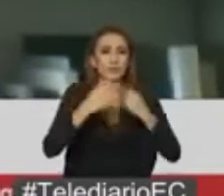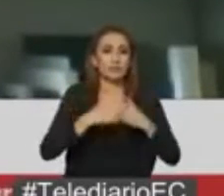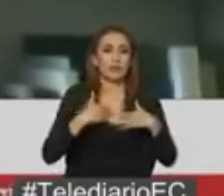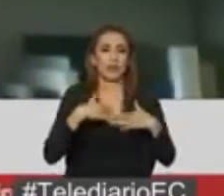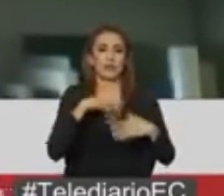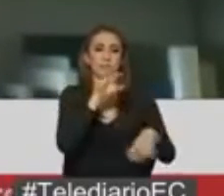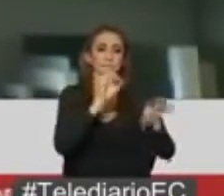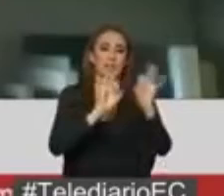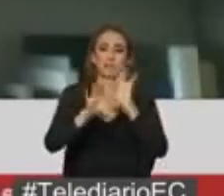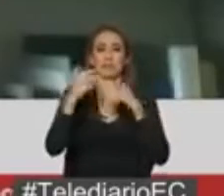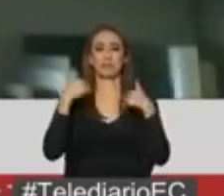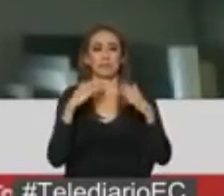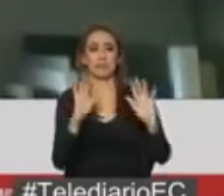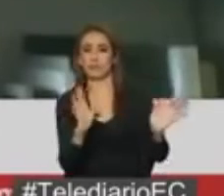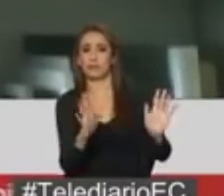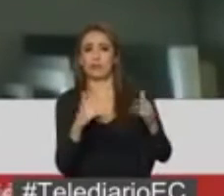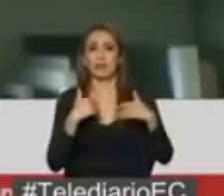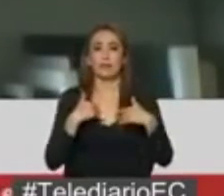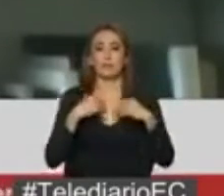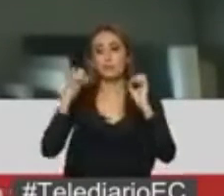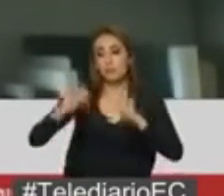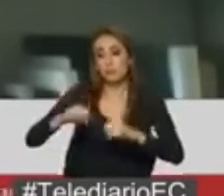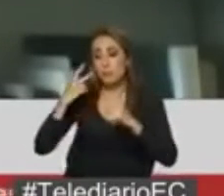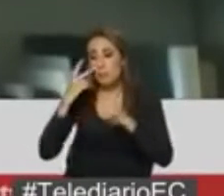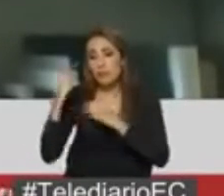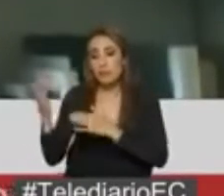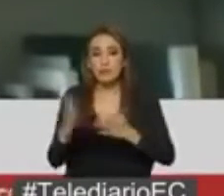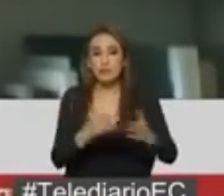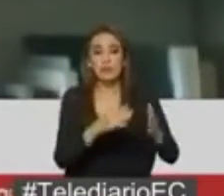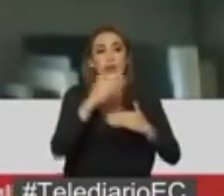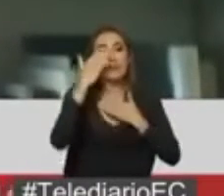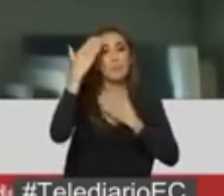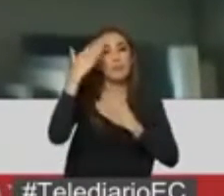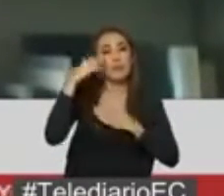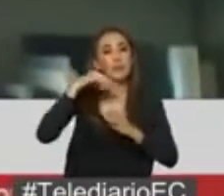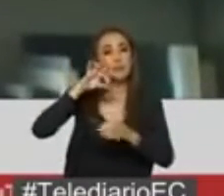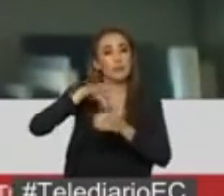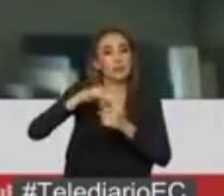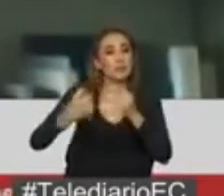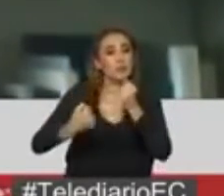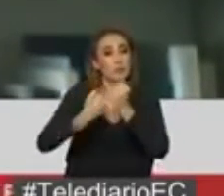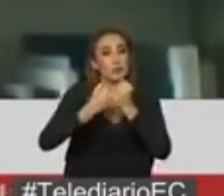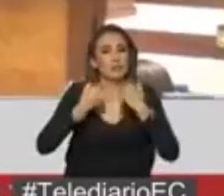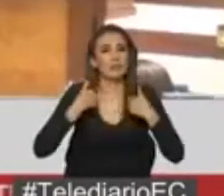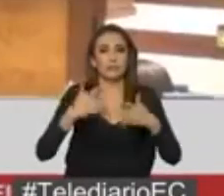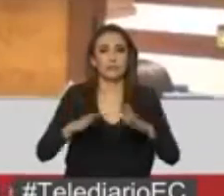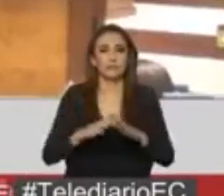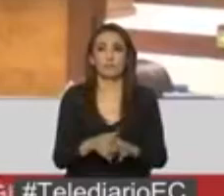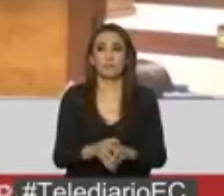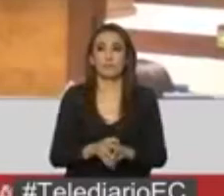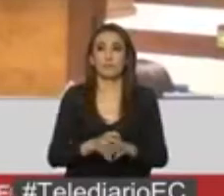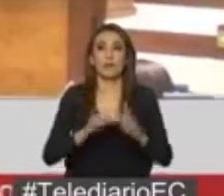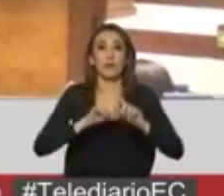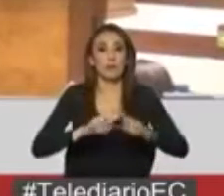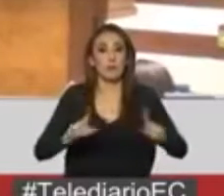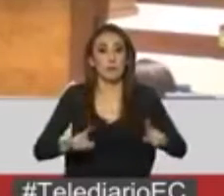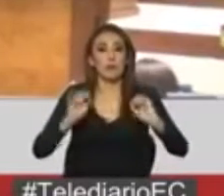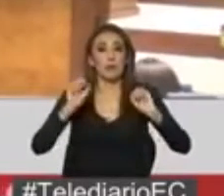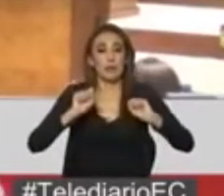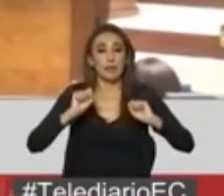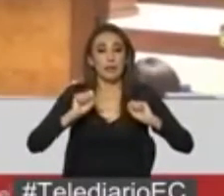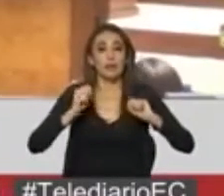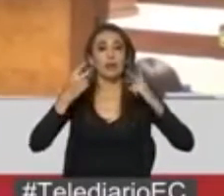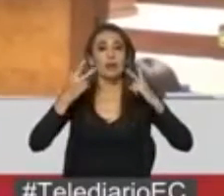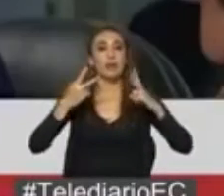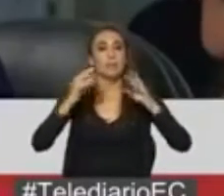escoger a alguien porque de esa manera se lo puede ver de oficialista a quien vota a favor de tal o cual persona. Pero el escenario puede ser más